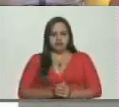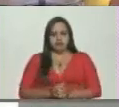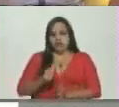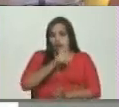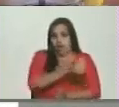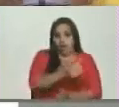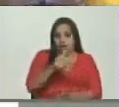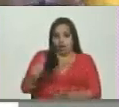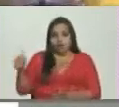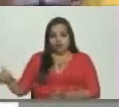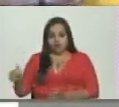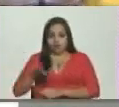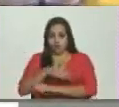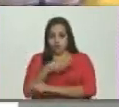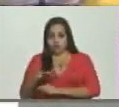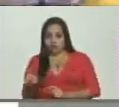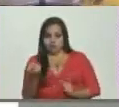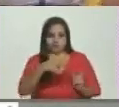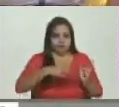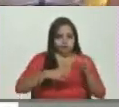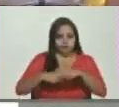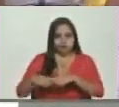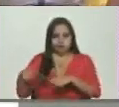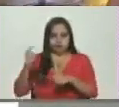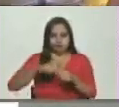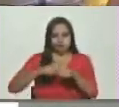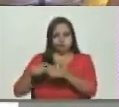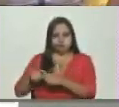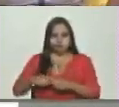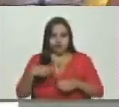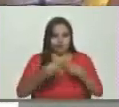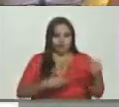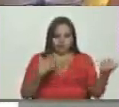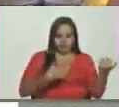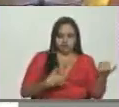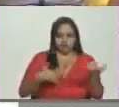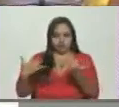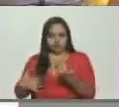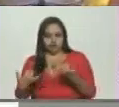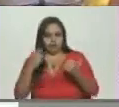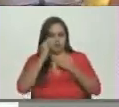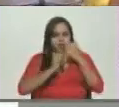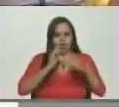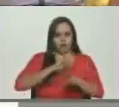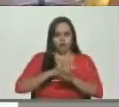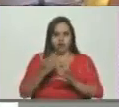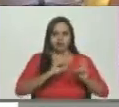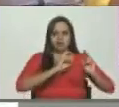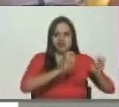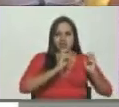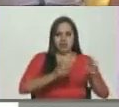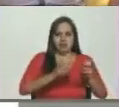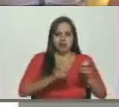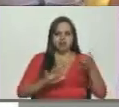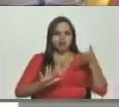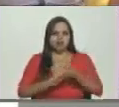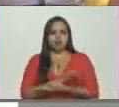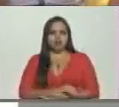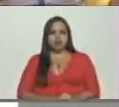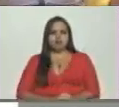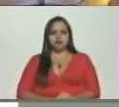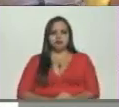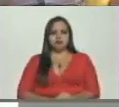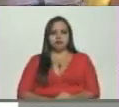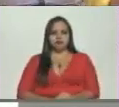de estos instrumentos que se fueron incorporando, pues se hacía la toma, porque habla, la parranda precisamente, el tema habla precisamente de